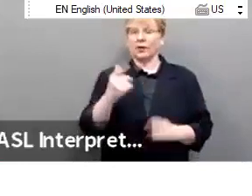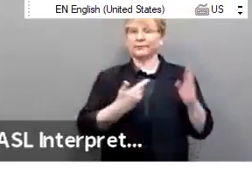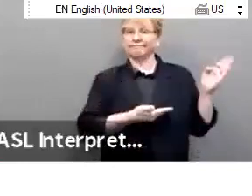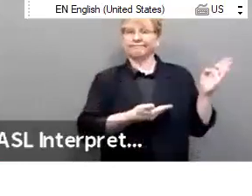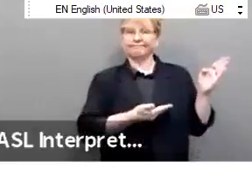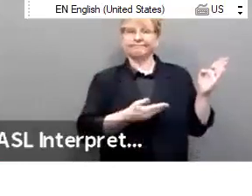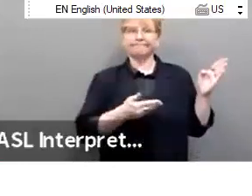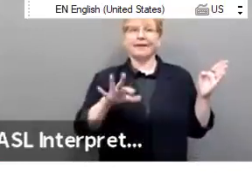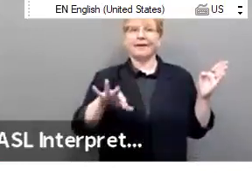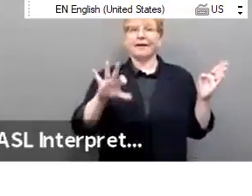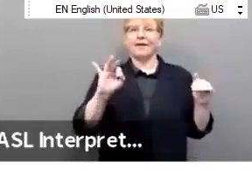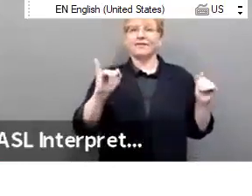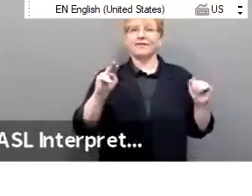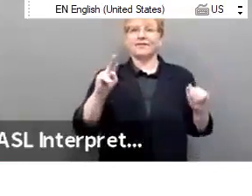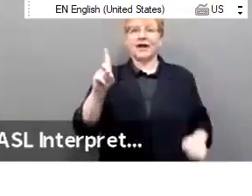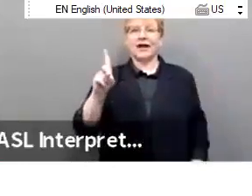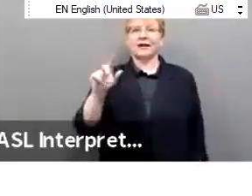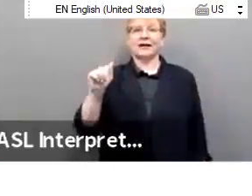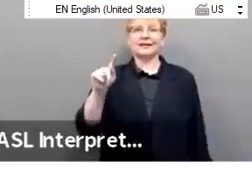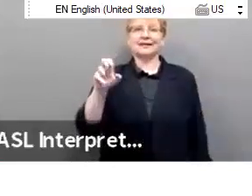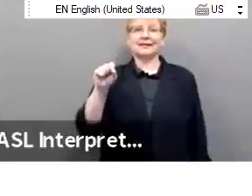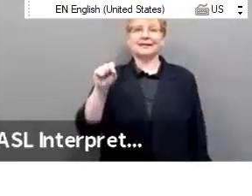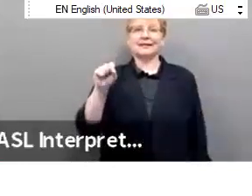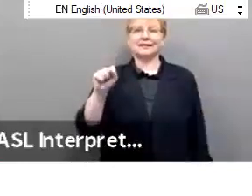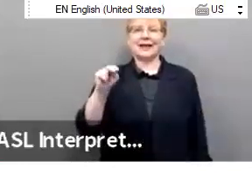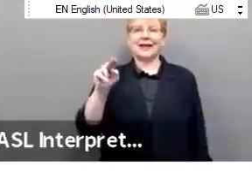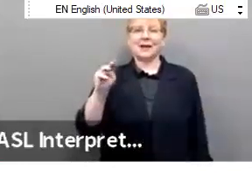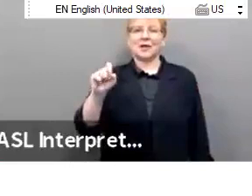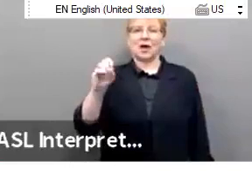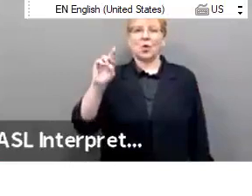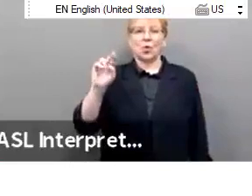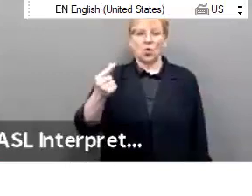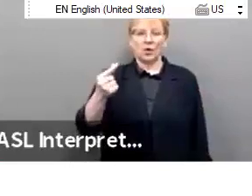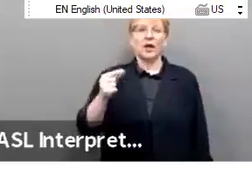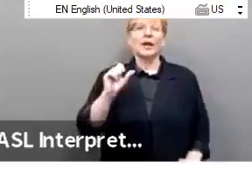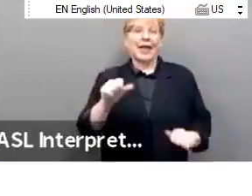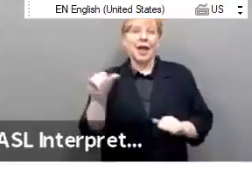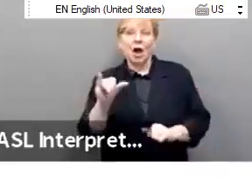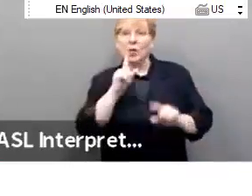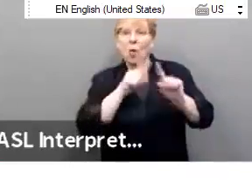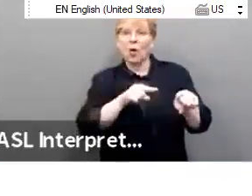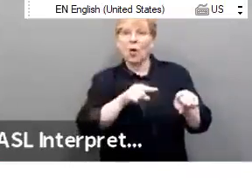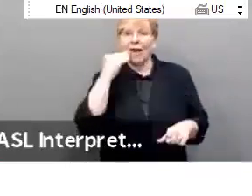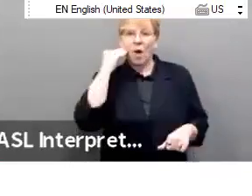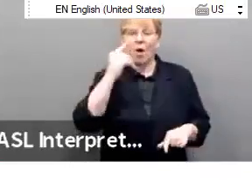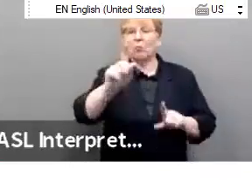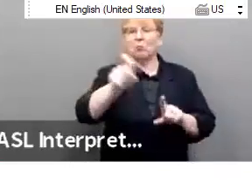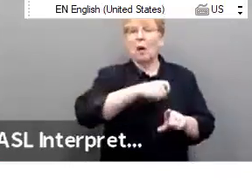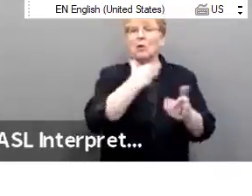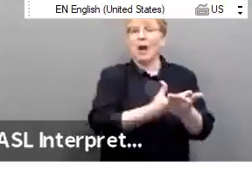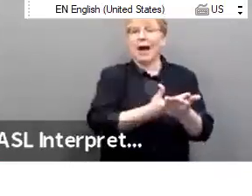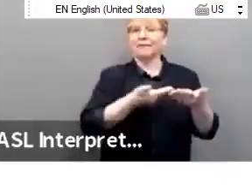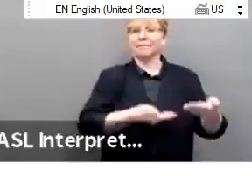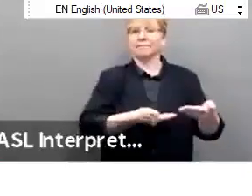servicios, están aumentando la disponibilidad de los servicios. Pueden hablar con su proveedor de servicios médicos, su